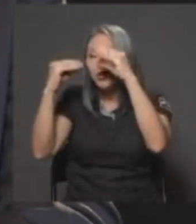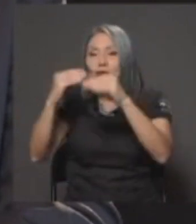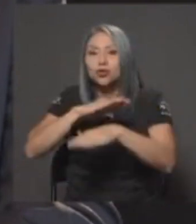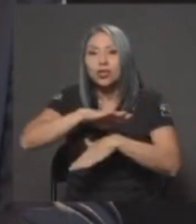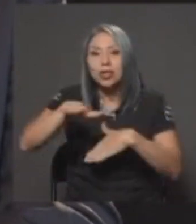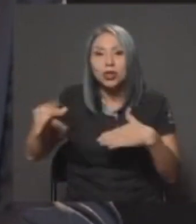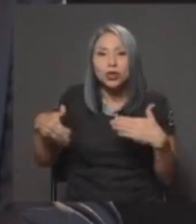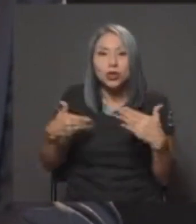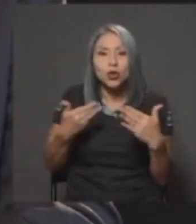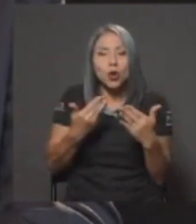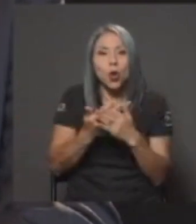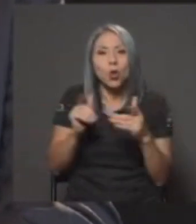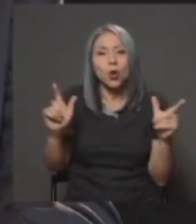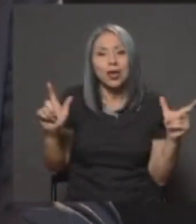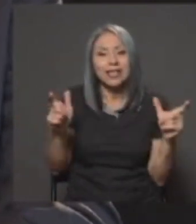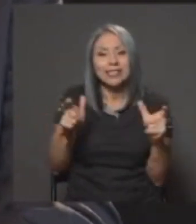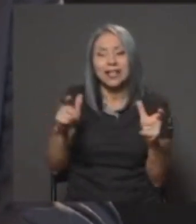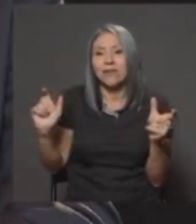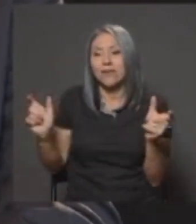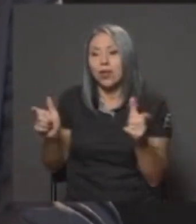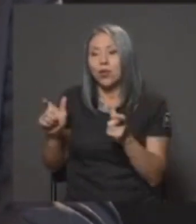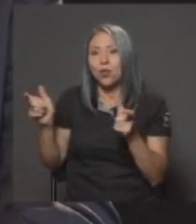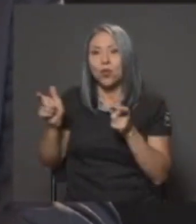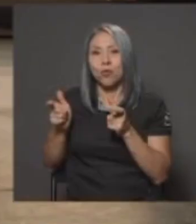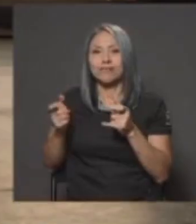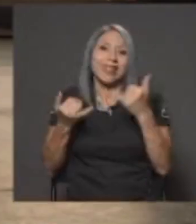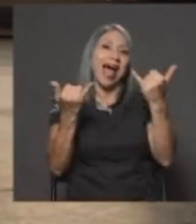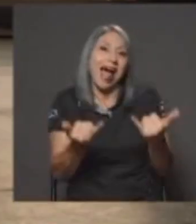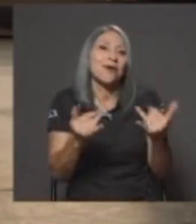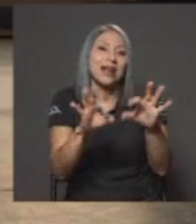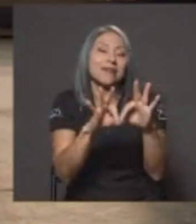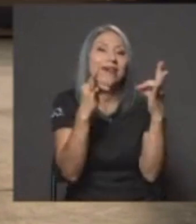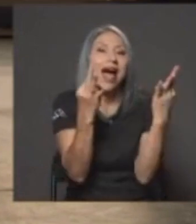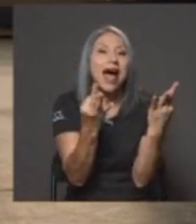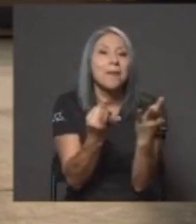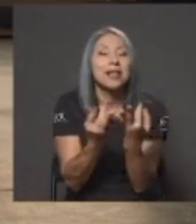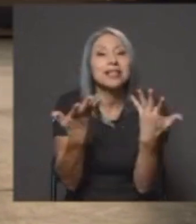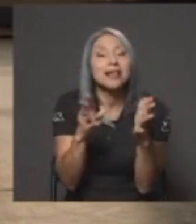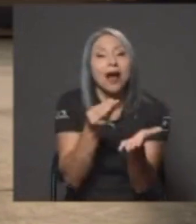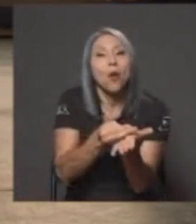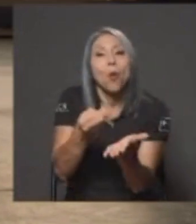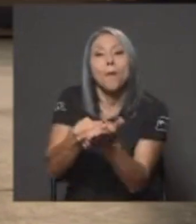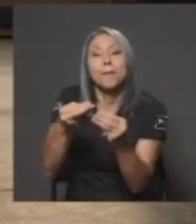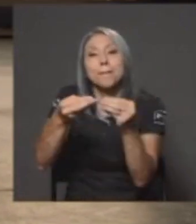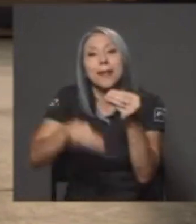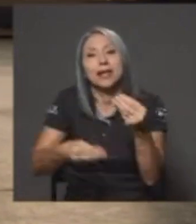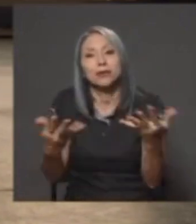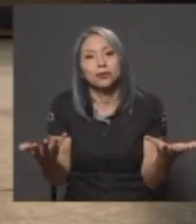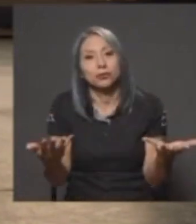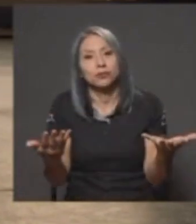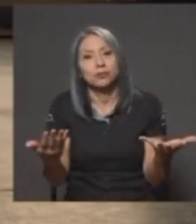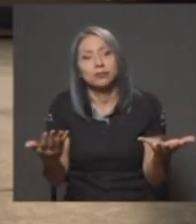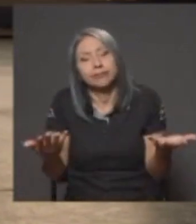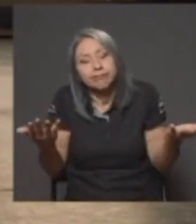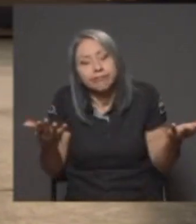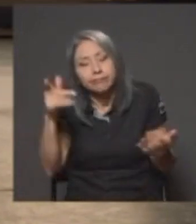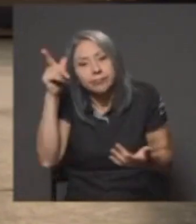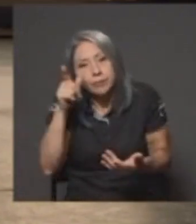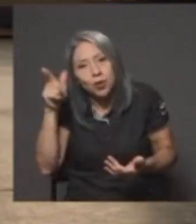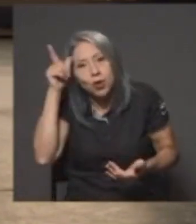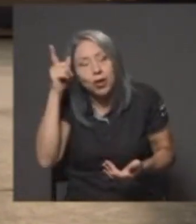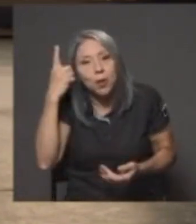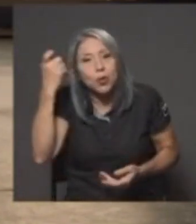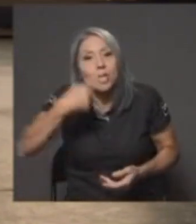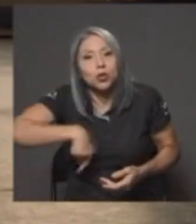fue el nivel de consumo de los hogares, ¿verdad? Que tiene todo el sentido porque estábamos en